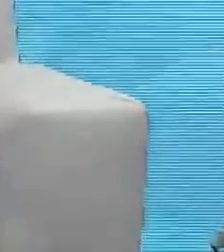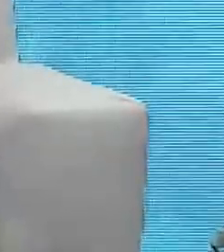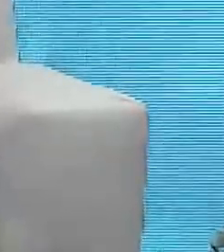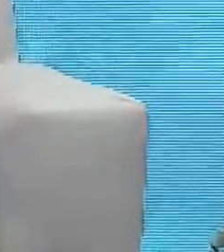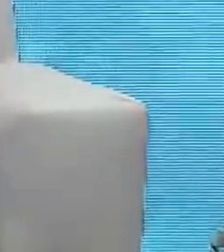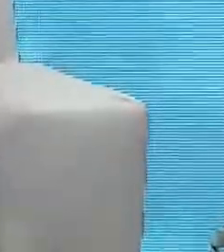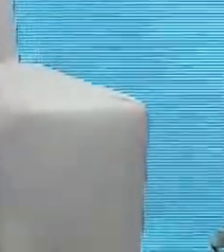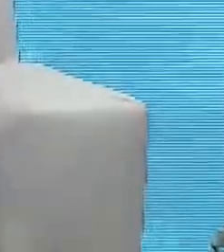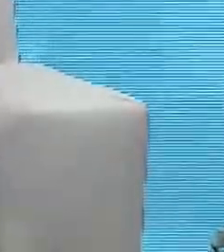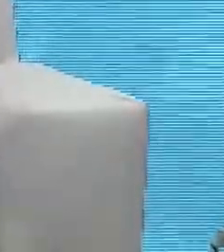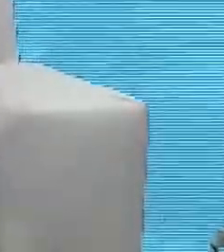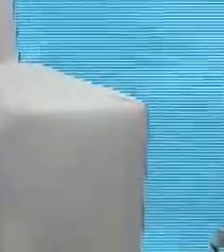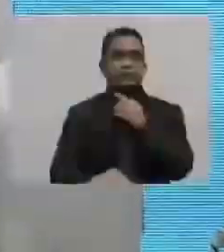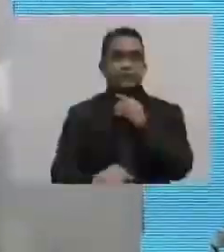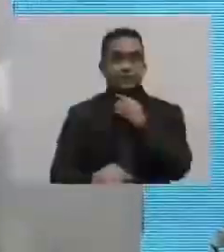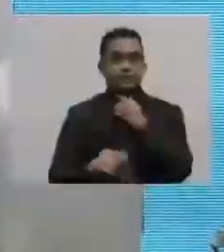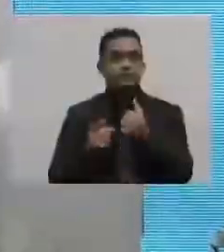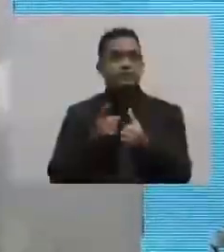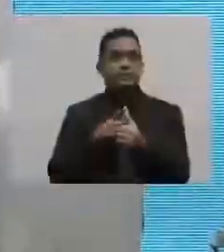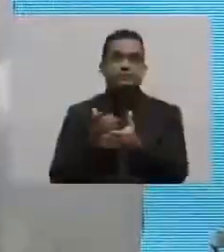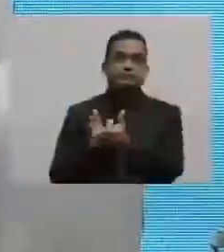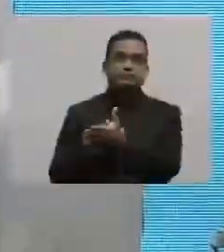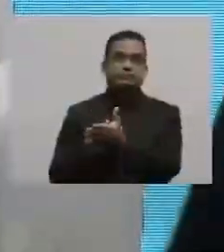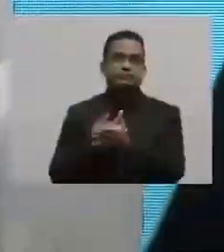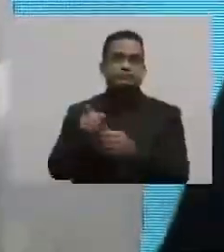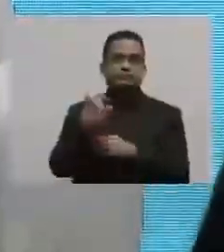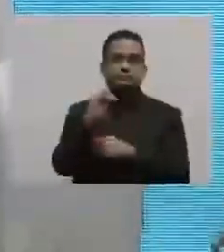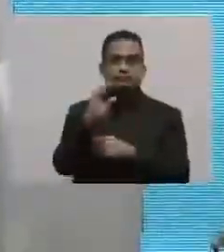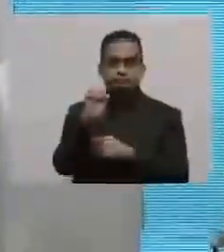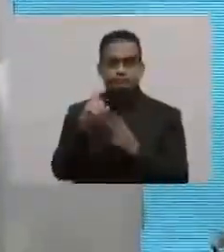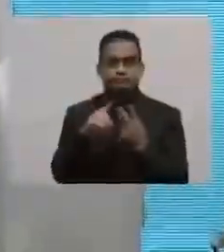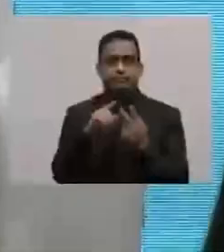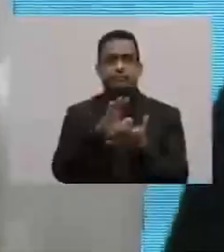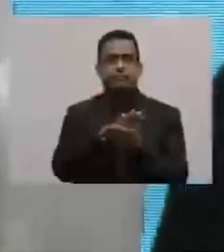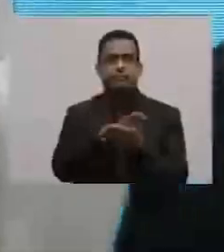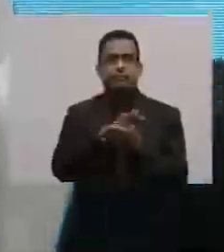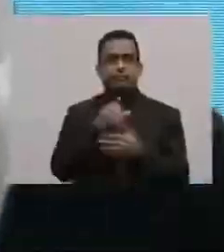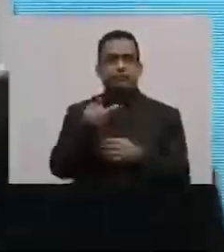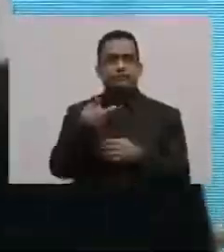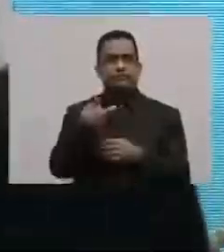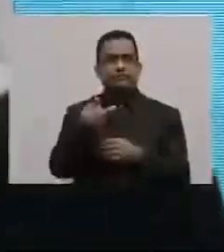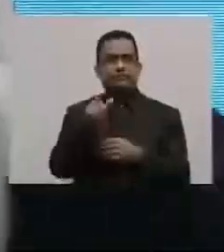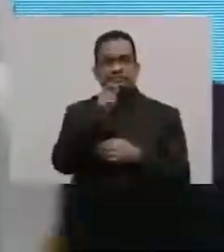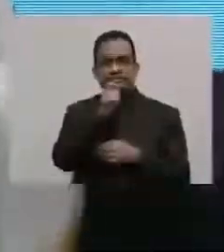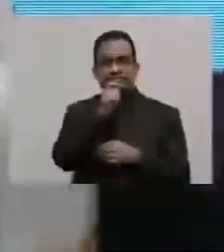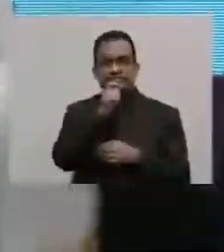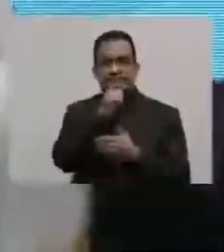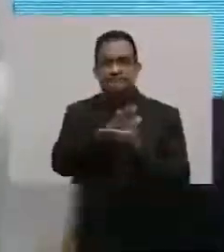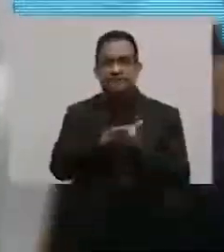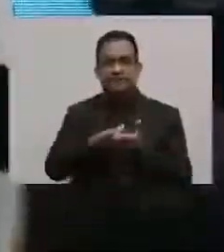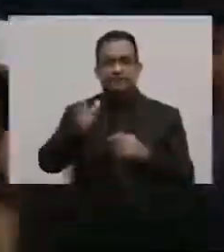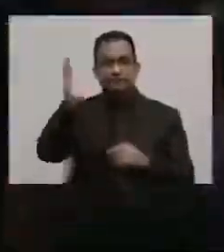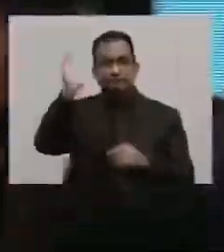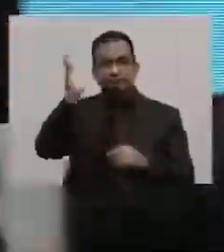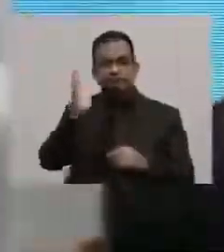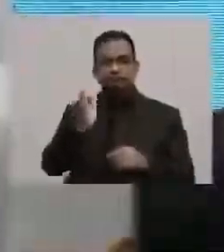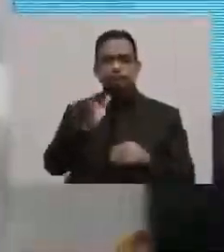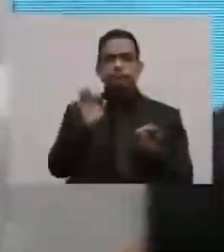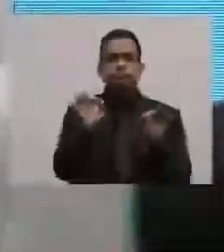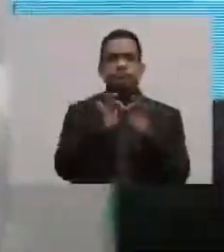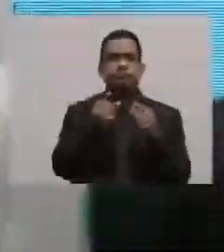Gracias. Lo primero es felicitar a la Junta y al Colegio por la organización de este panel, de este espacio tan importante,